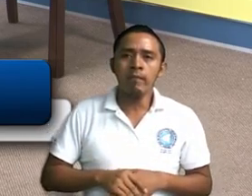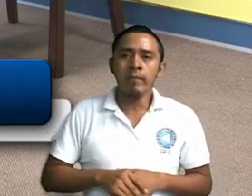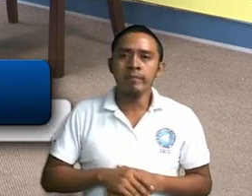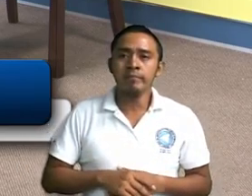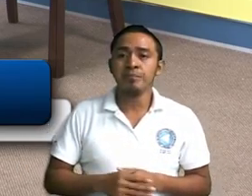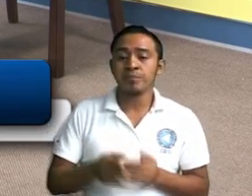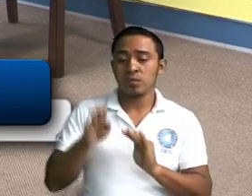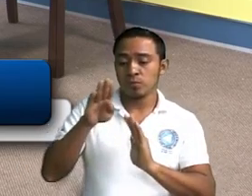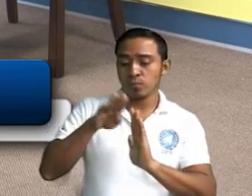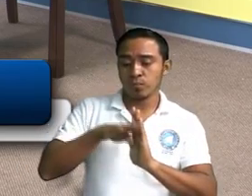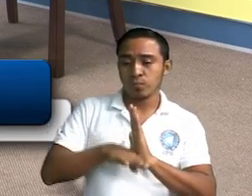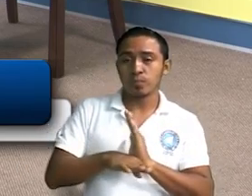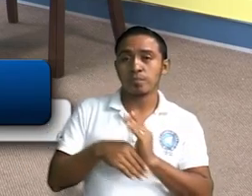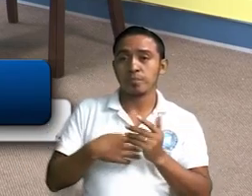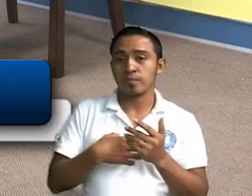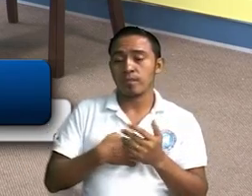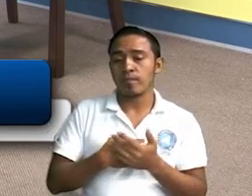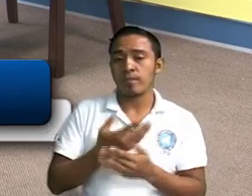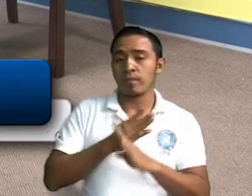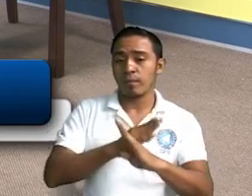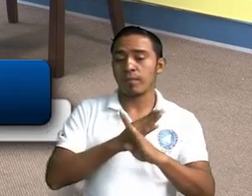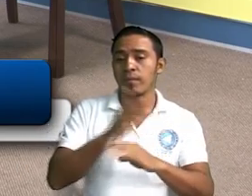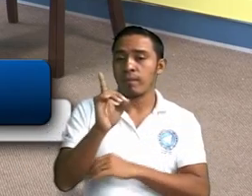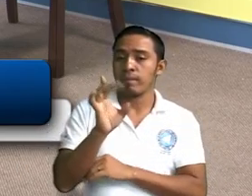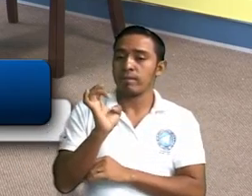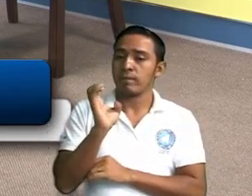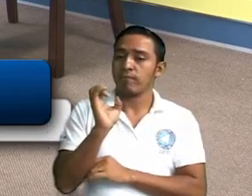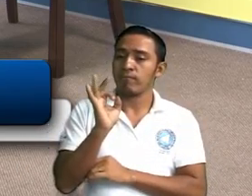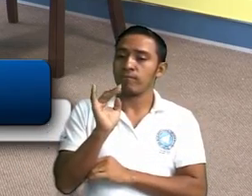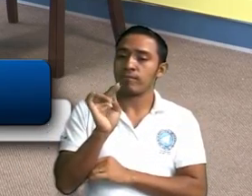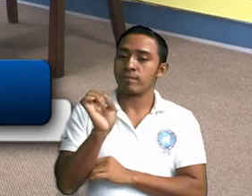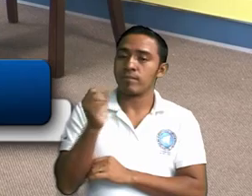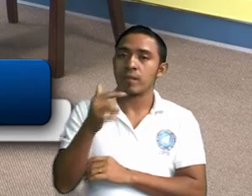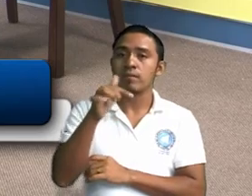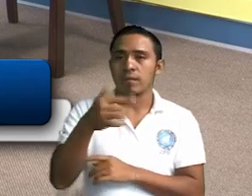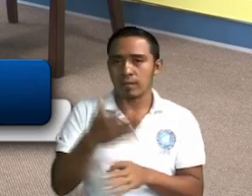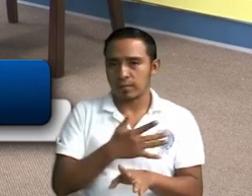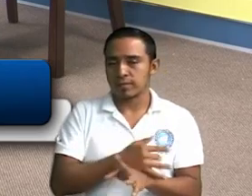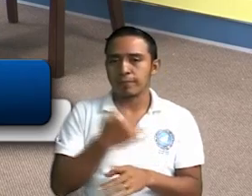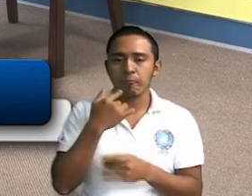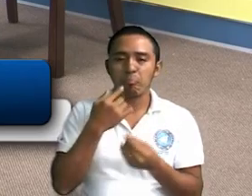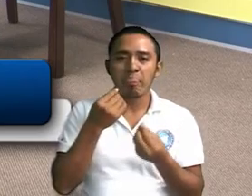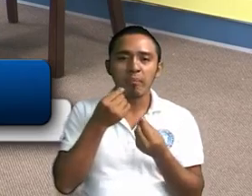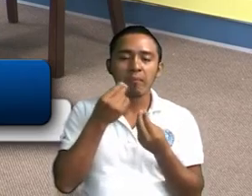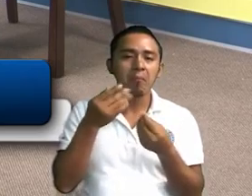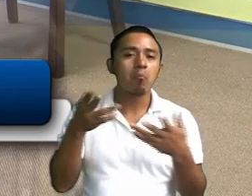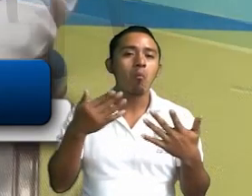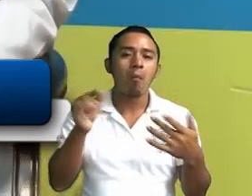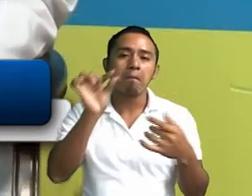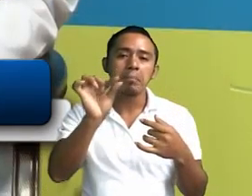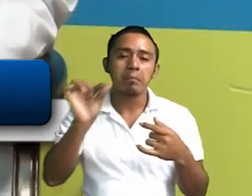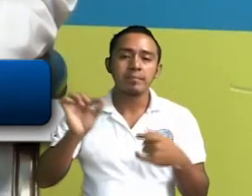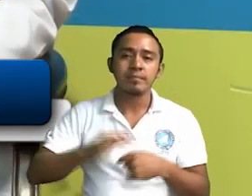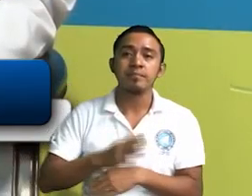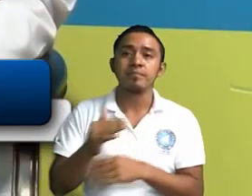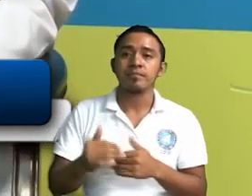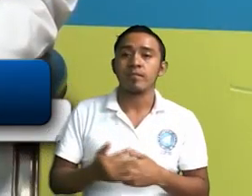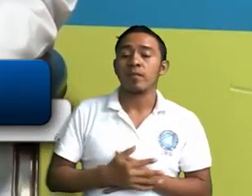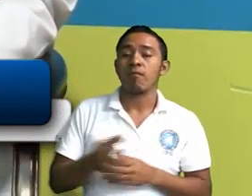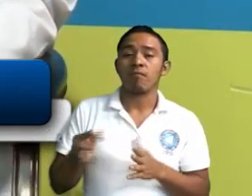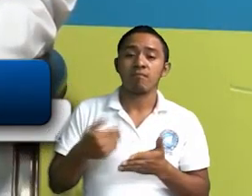disminución en su defensa entonces ellos son y además de esto que usted mencionaba que son más propensos a procesos